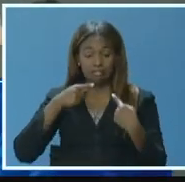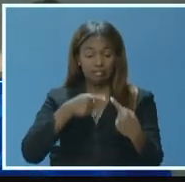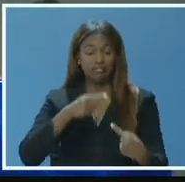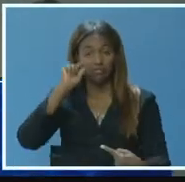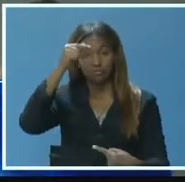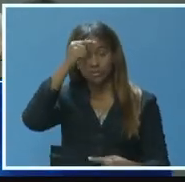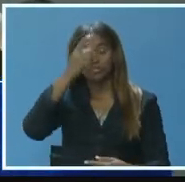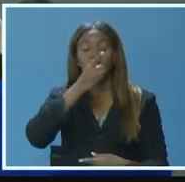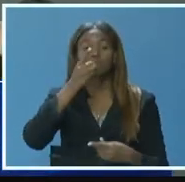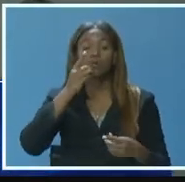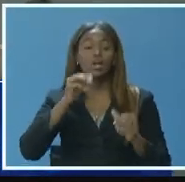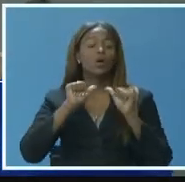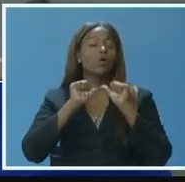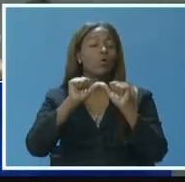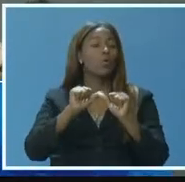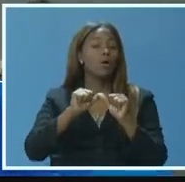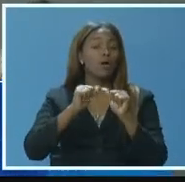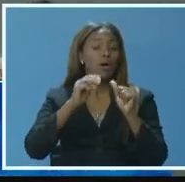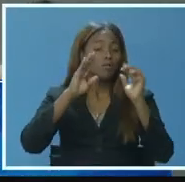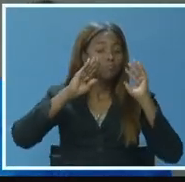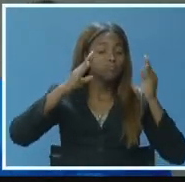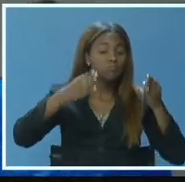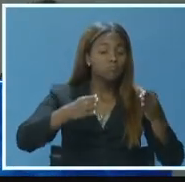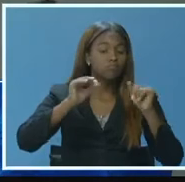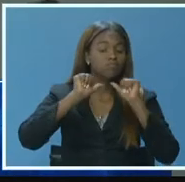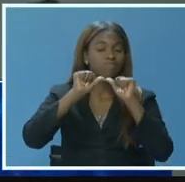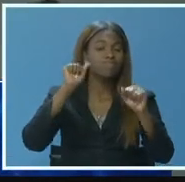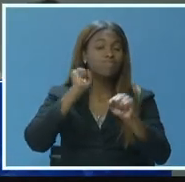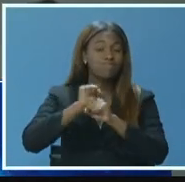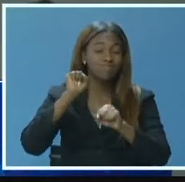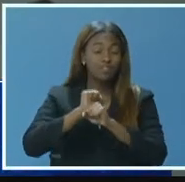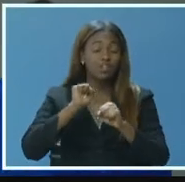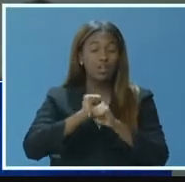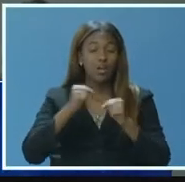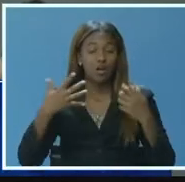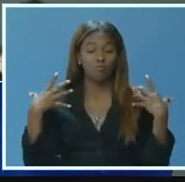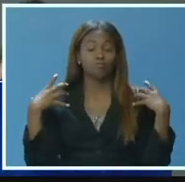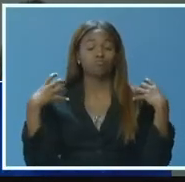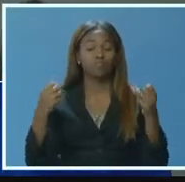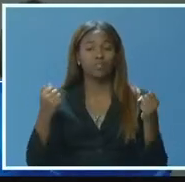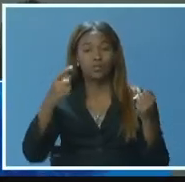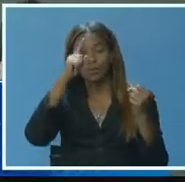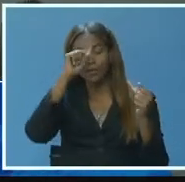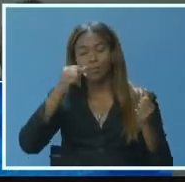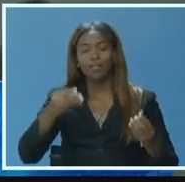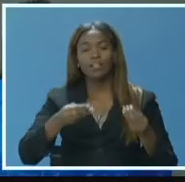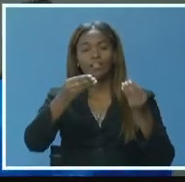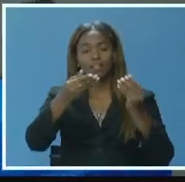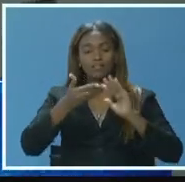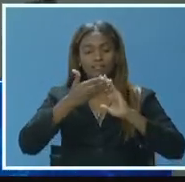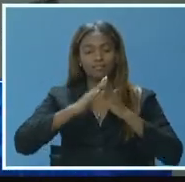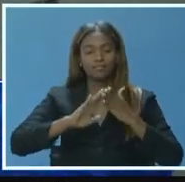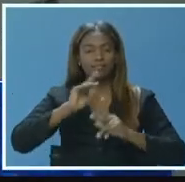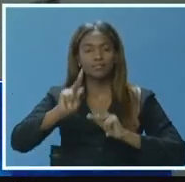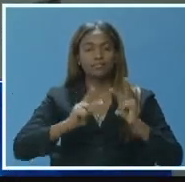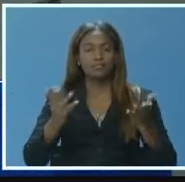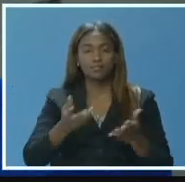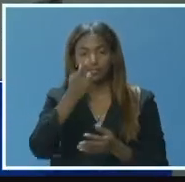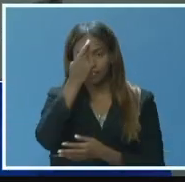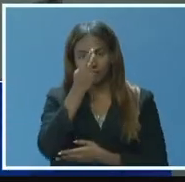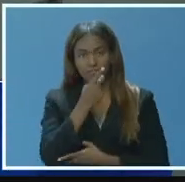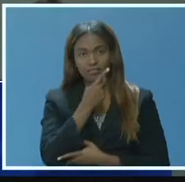muy pendiente y por el cual trabaja arduamente para así llevar tranquilidad a la población